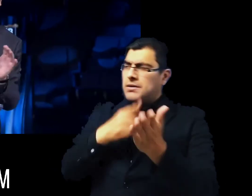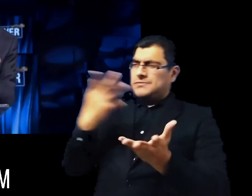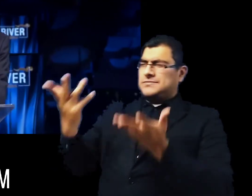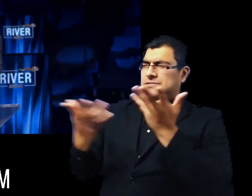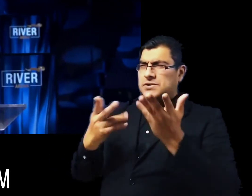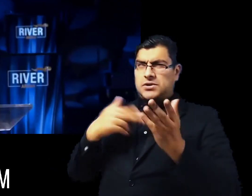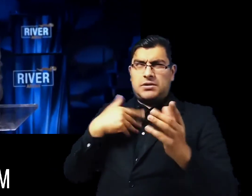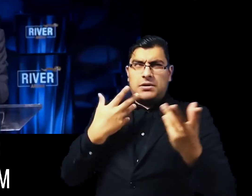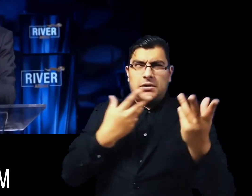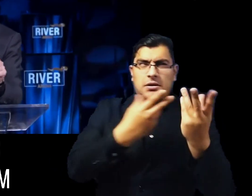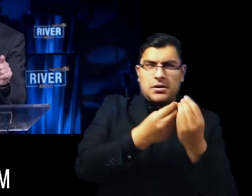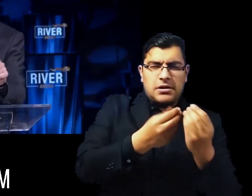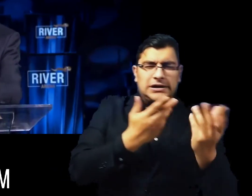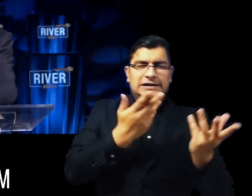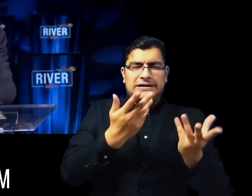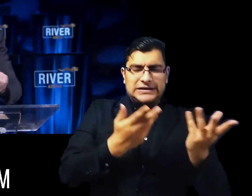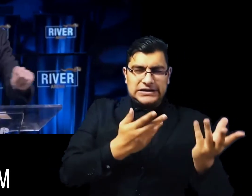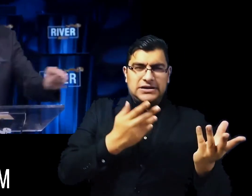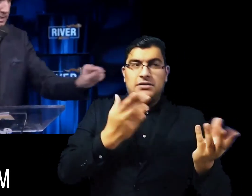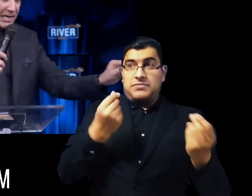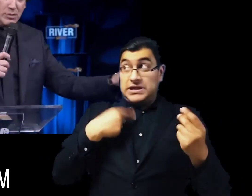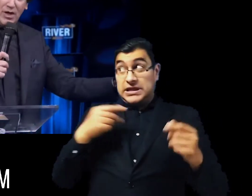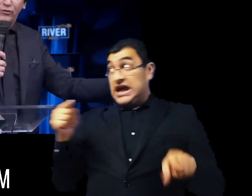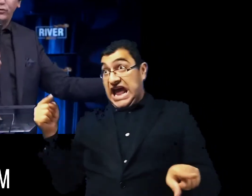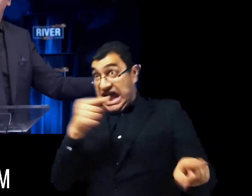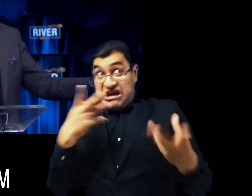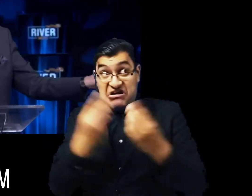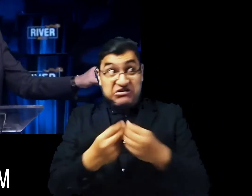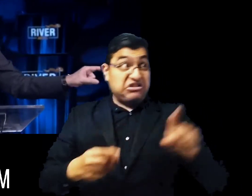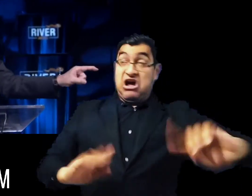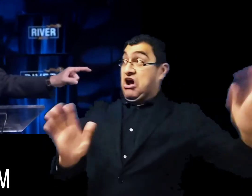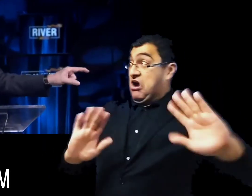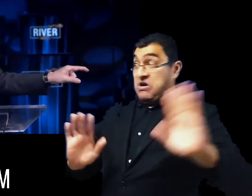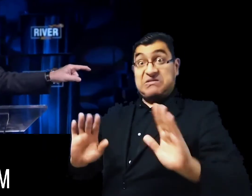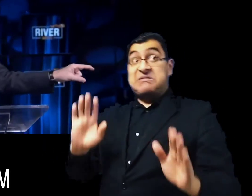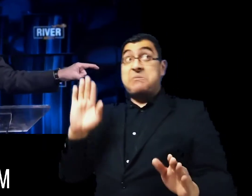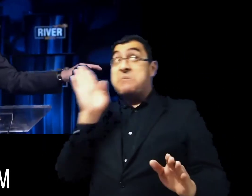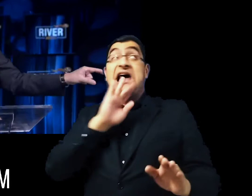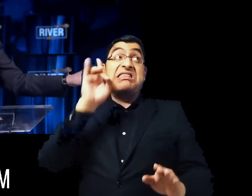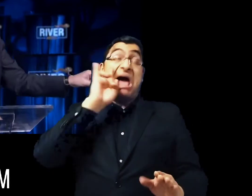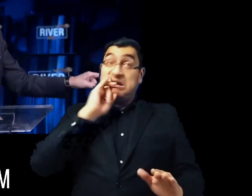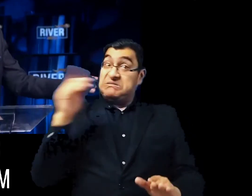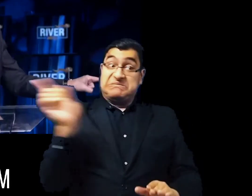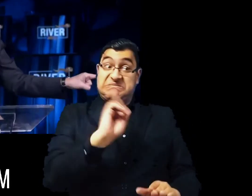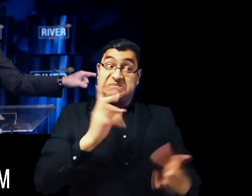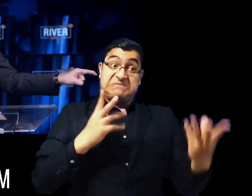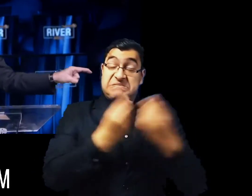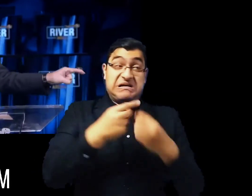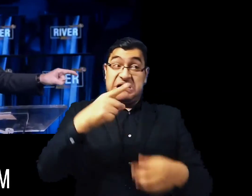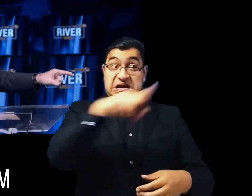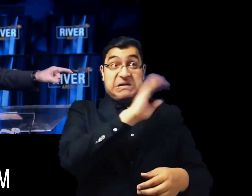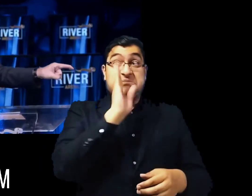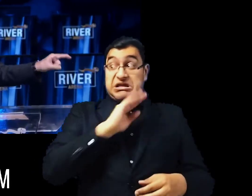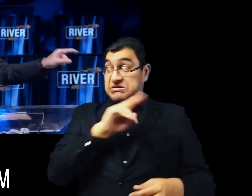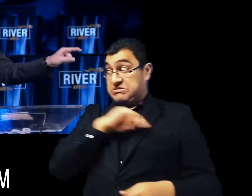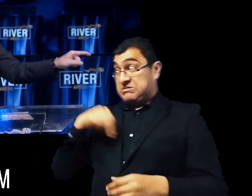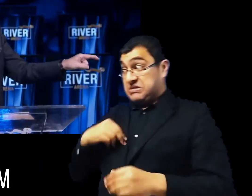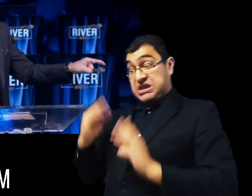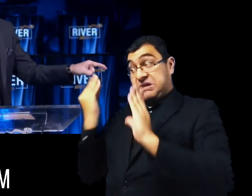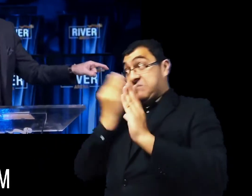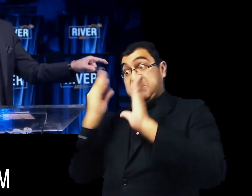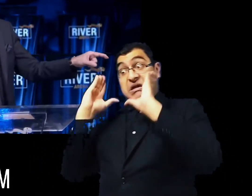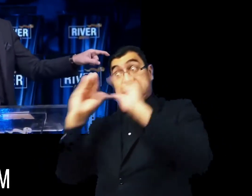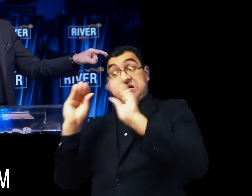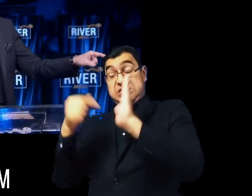si alejarme o acercarme. La mayoría no quiere ni siquiera sacarse una foto con ellos. Porque la gente empieza